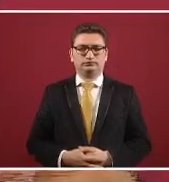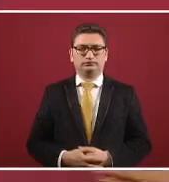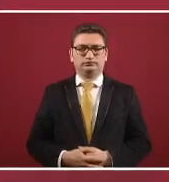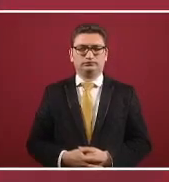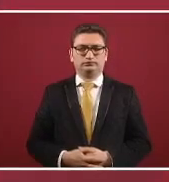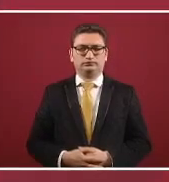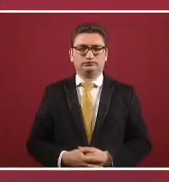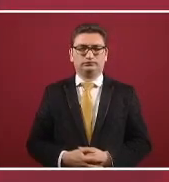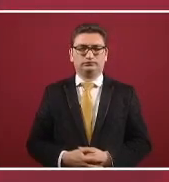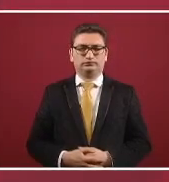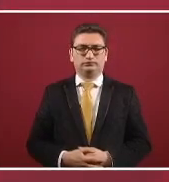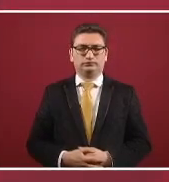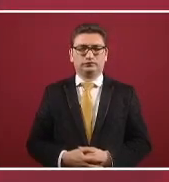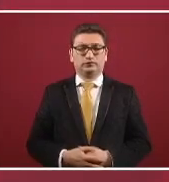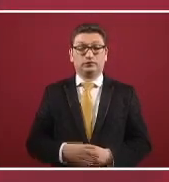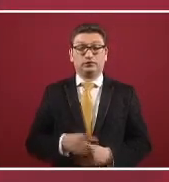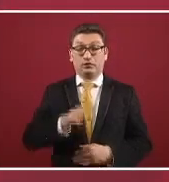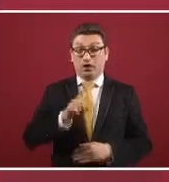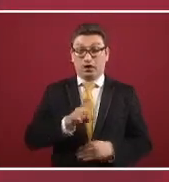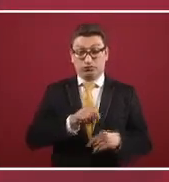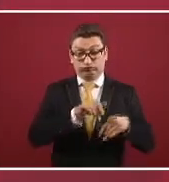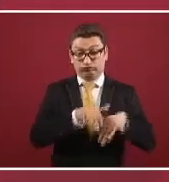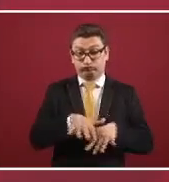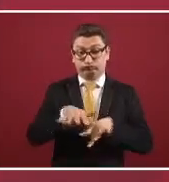abastecer a León.